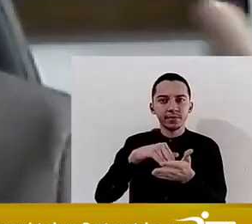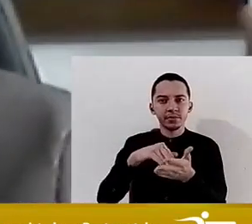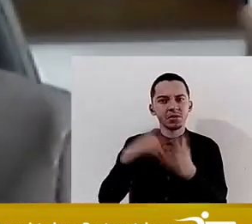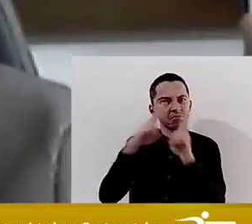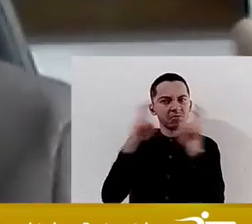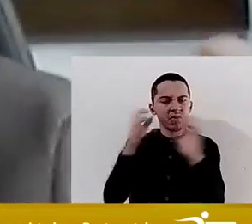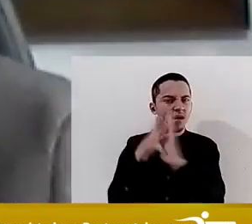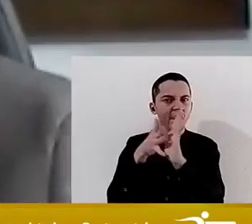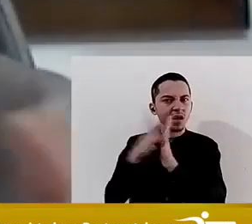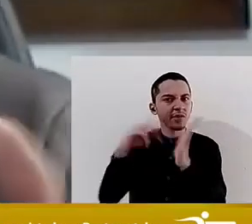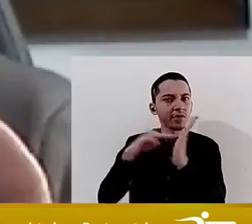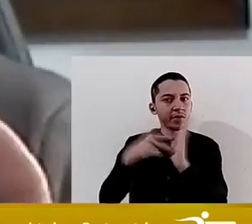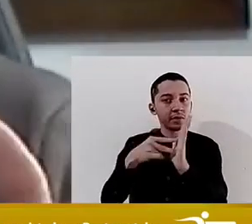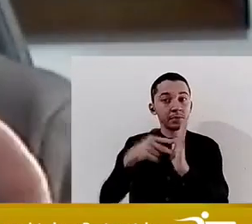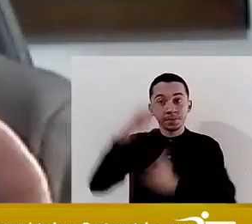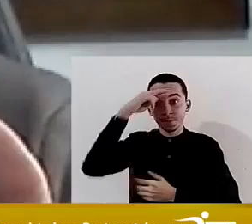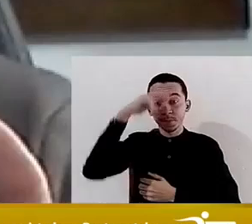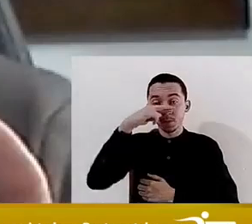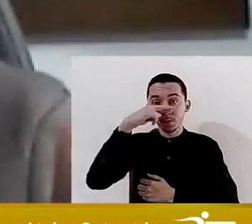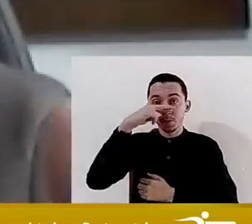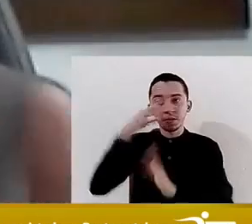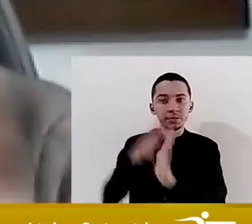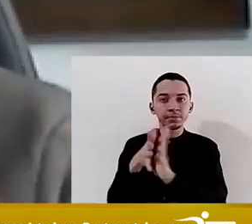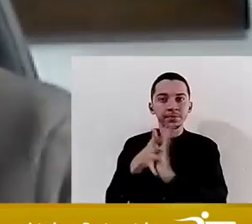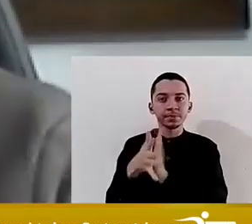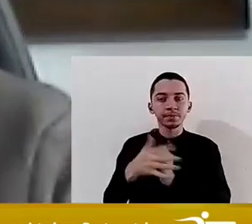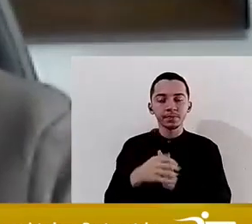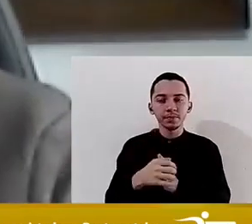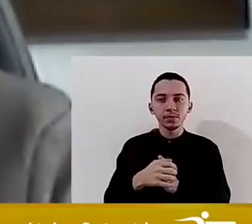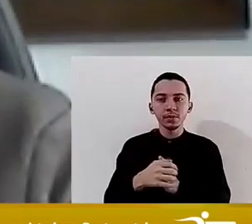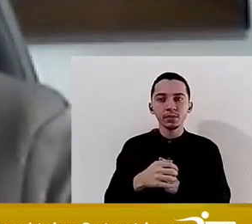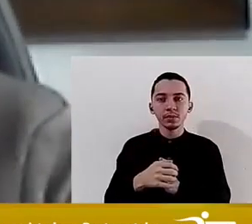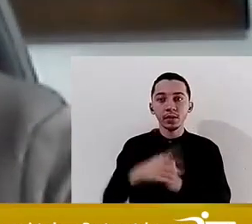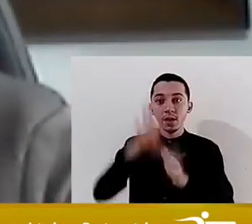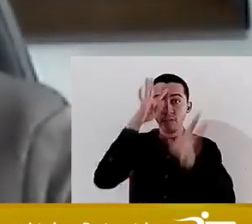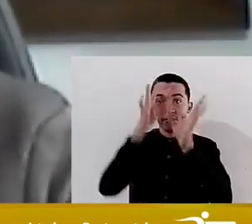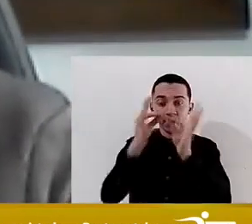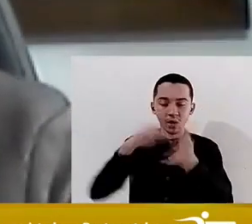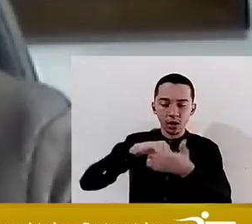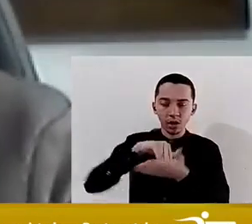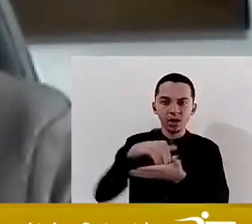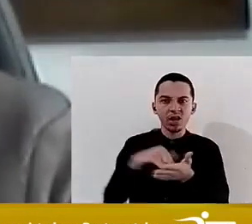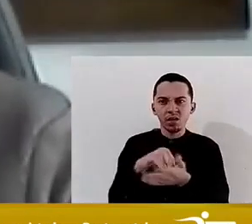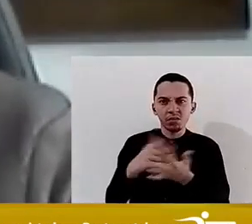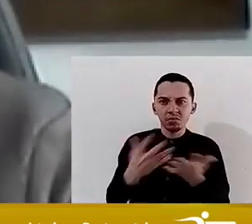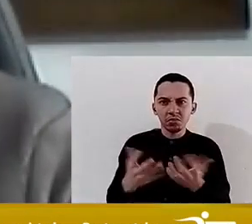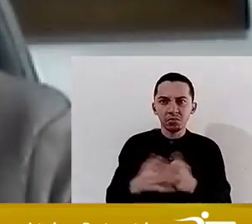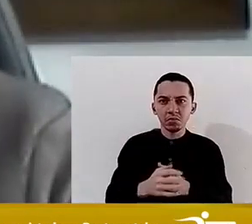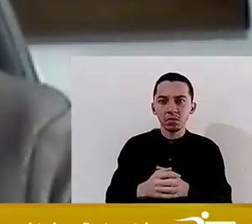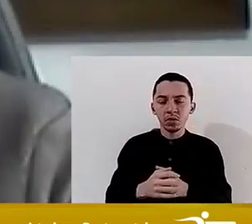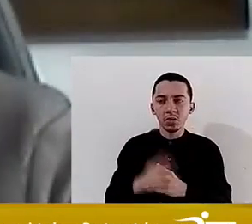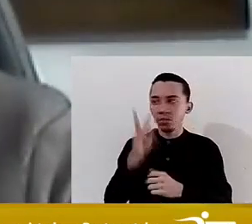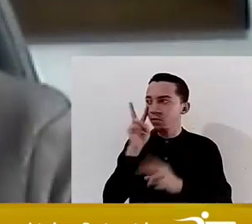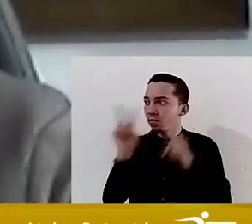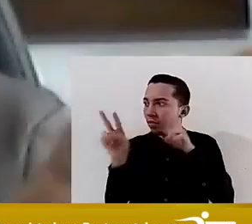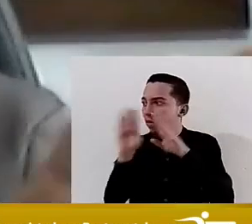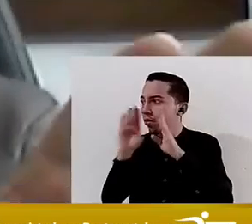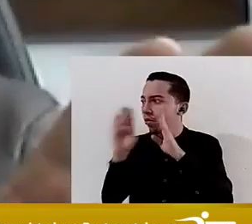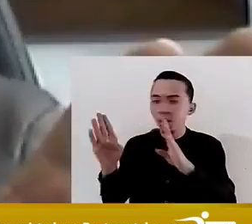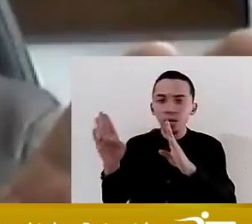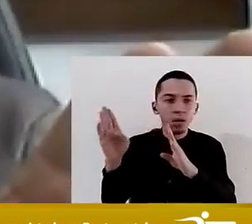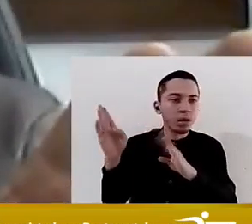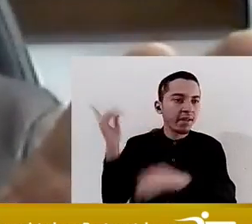En Romanos dice que los débiles en la fe son los que le prestan atención a los días, a las comidas y